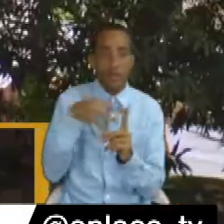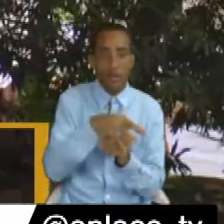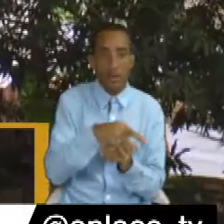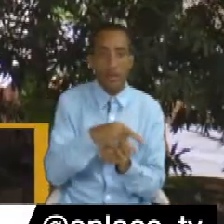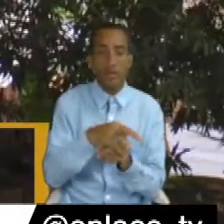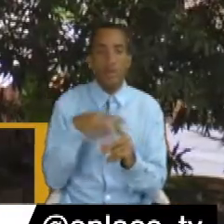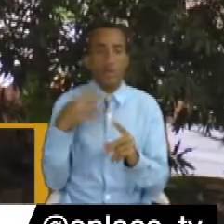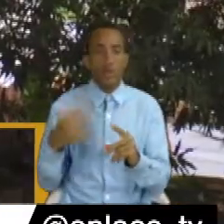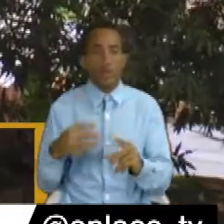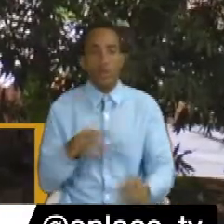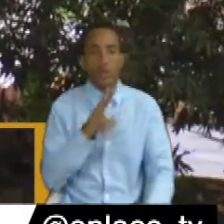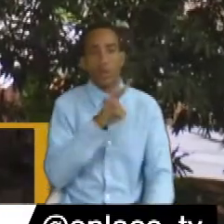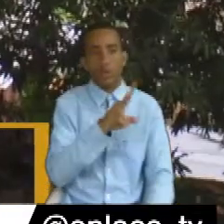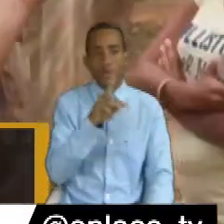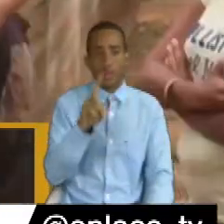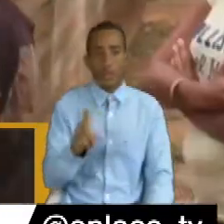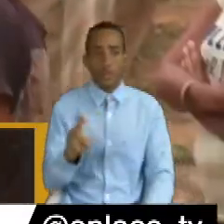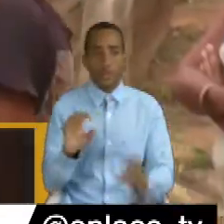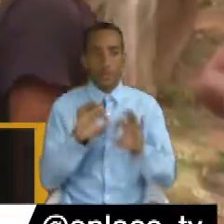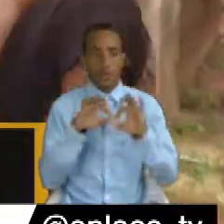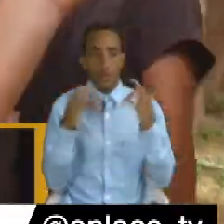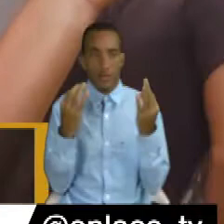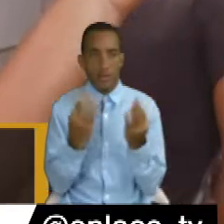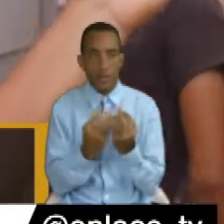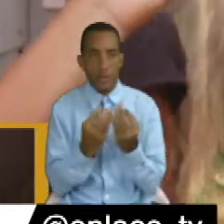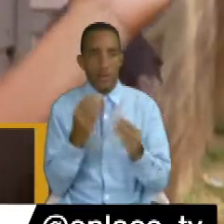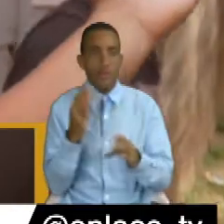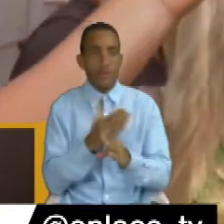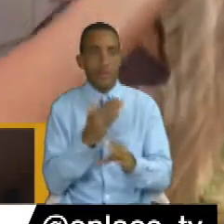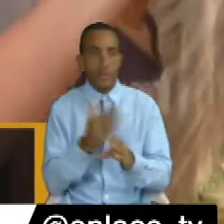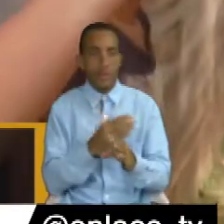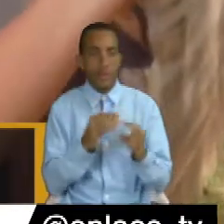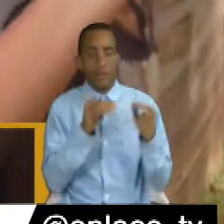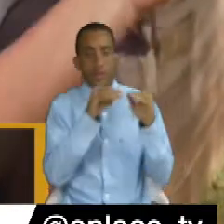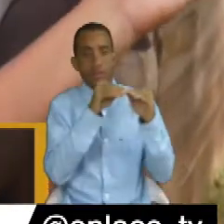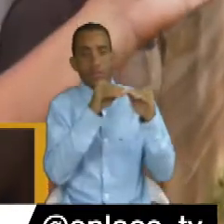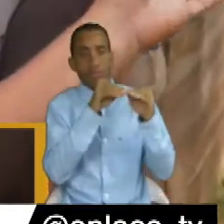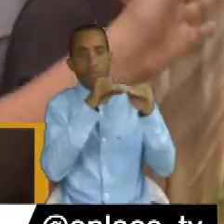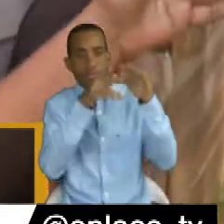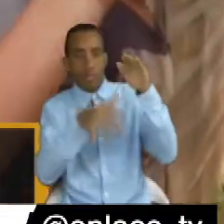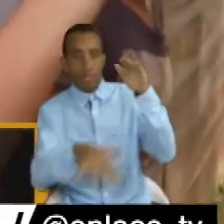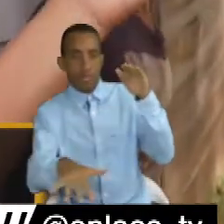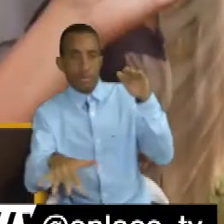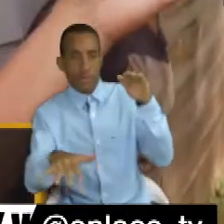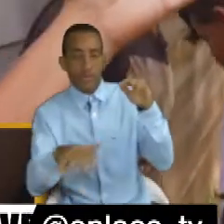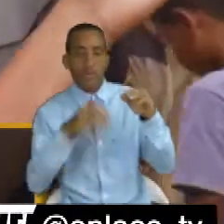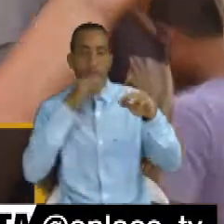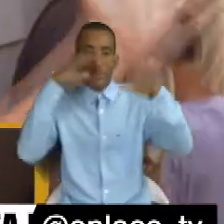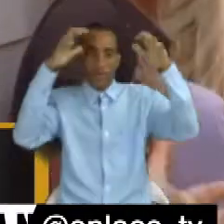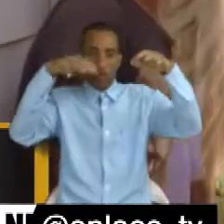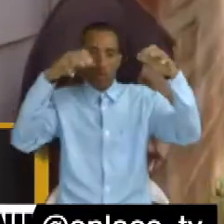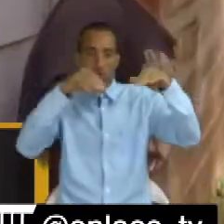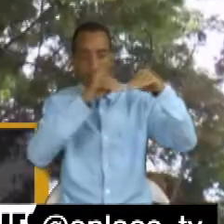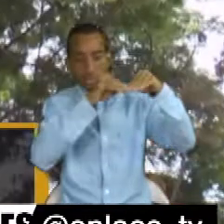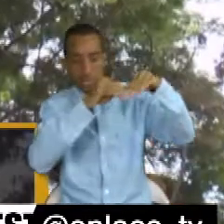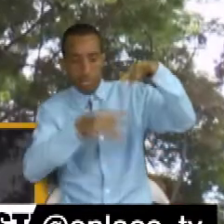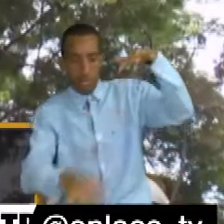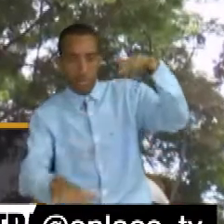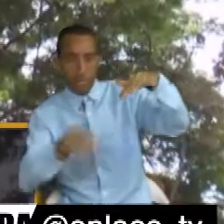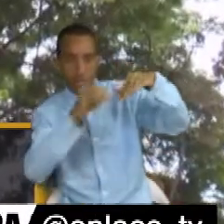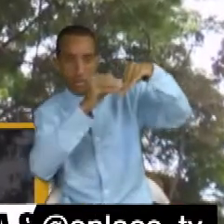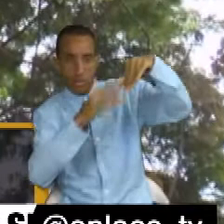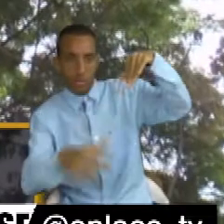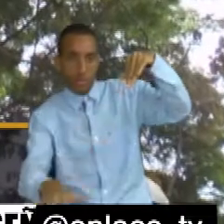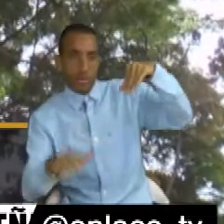de 26 familias que allí habitan. Tenemos la problemática del derrumbe que a través de la llovina se ha estado derrumbando.